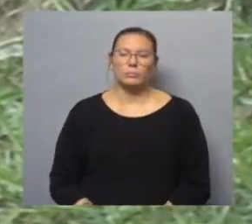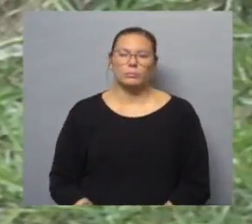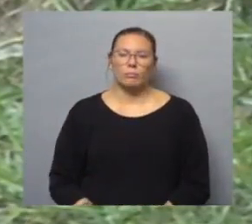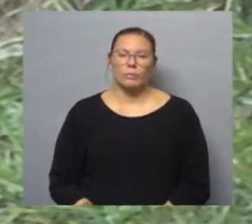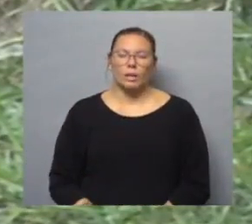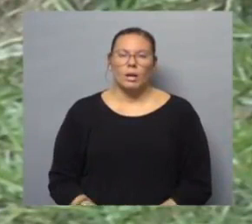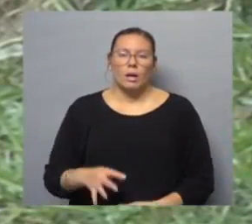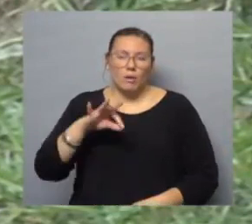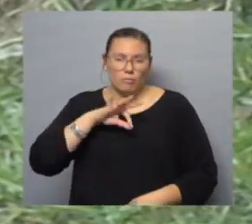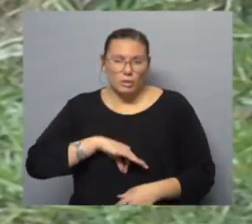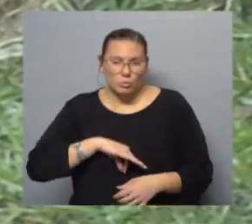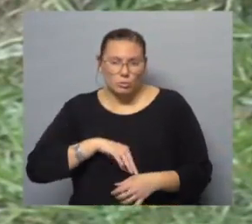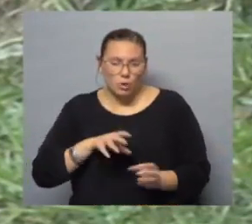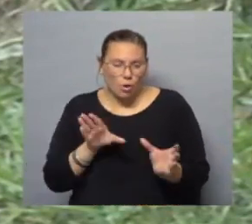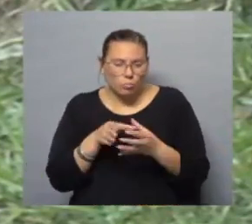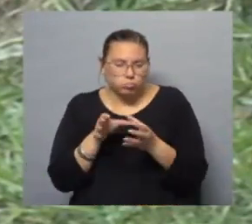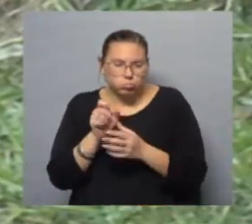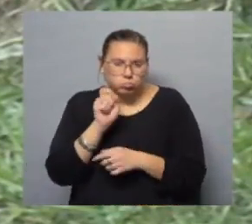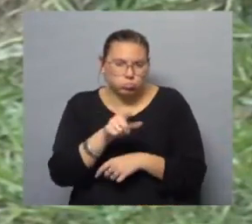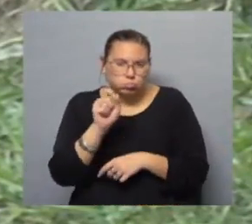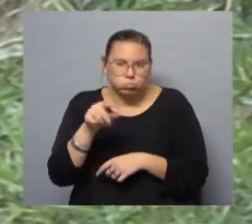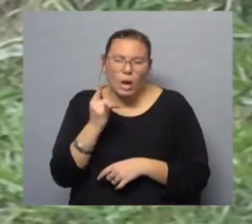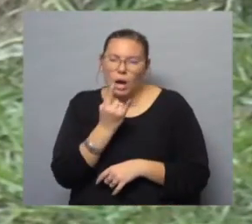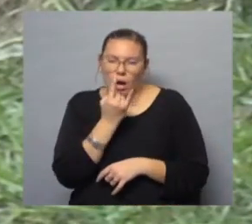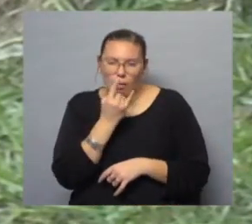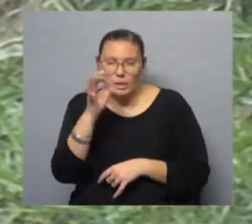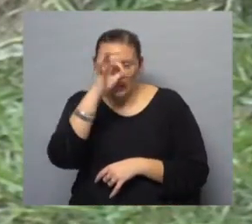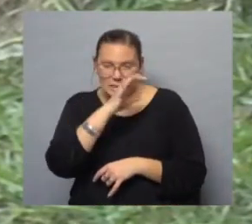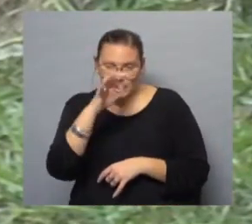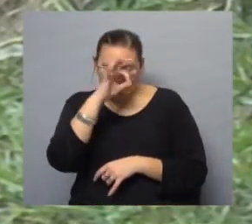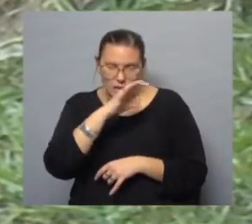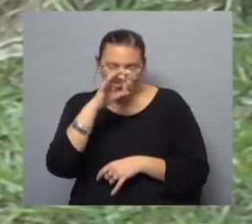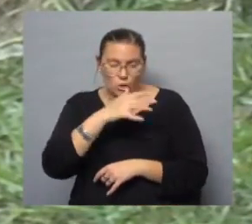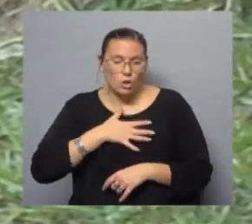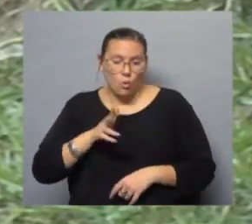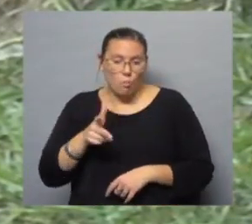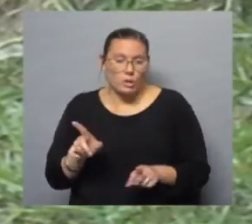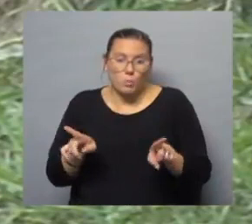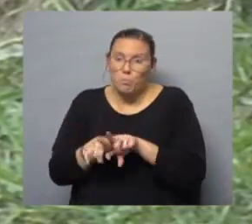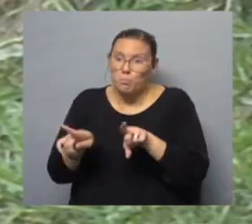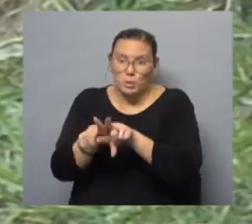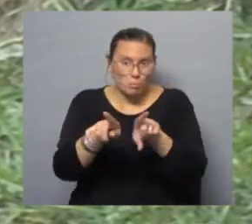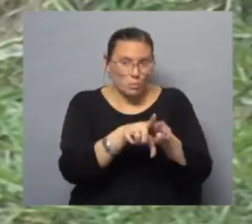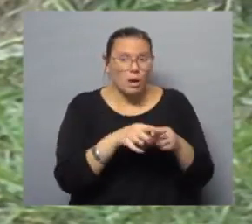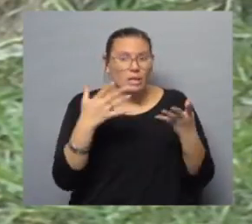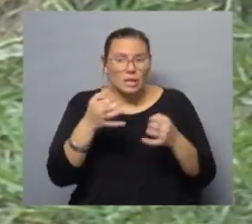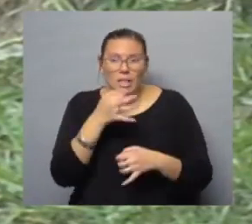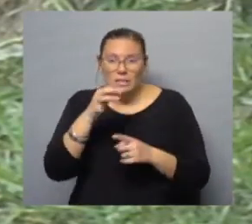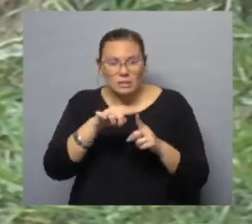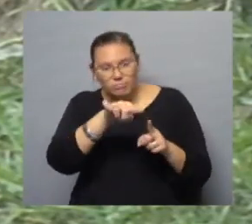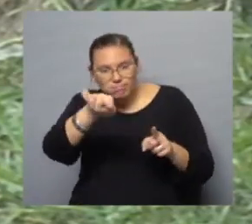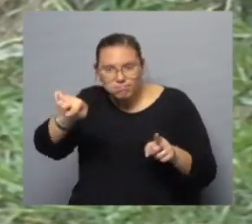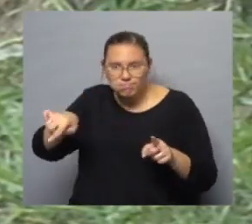Las cepas virales o los virus que se encuentran en jabalí, en cerdo doméstico y en humanos son las mismas. Significa que hay un circuito